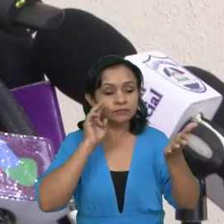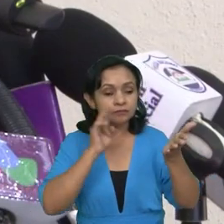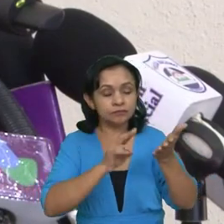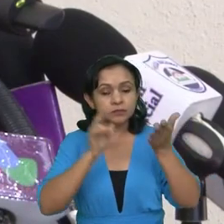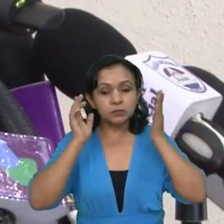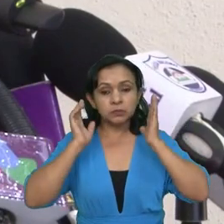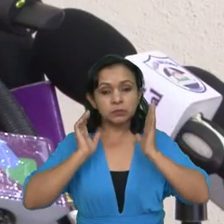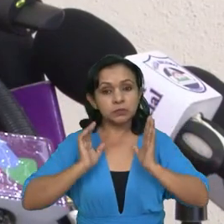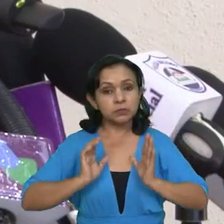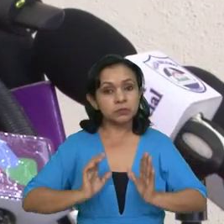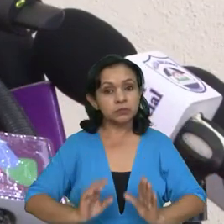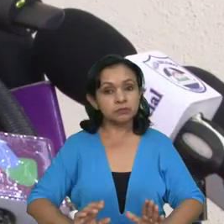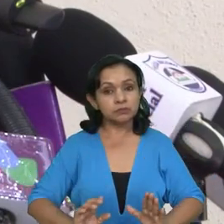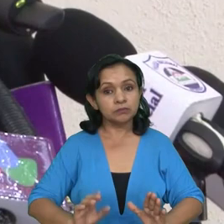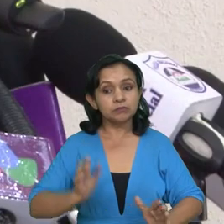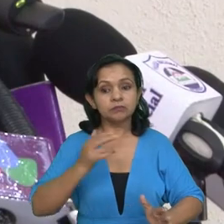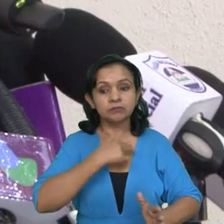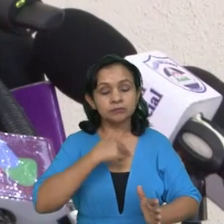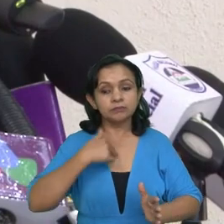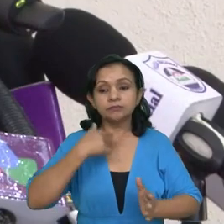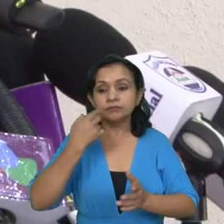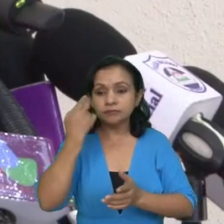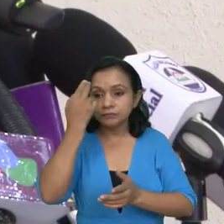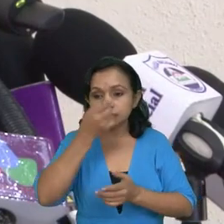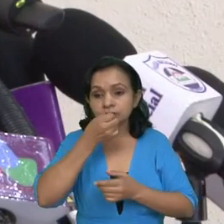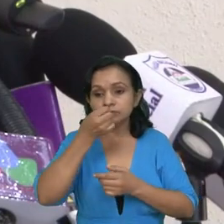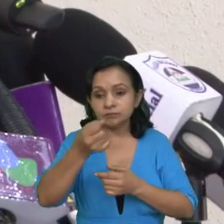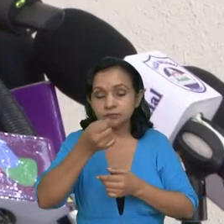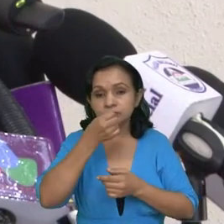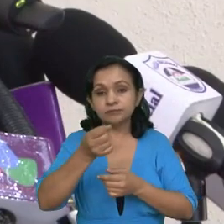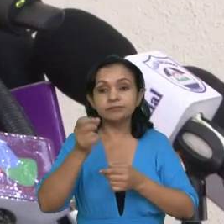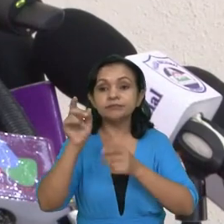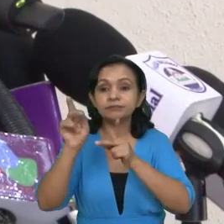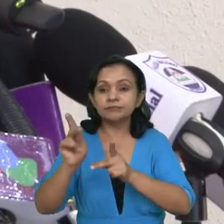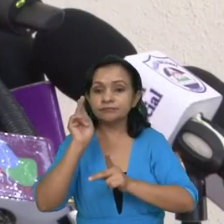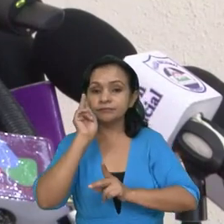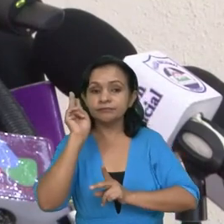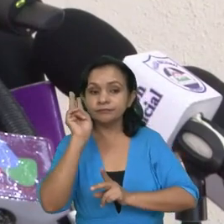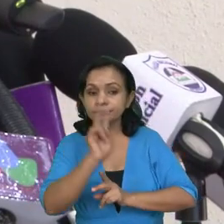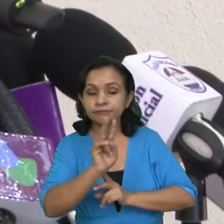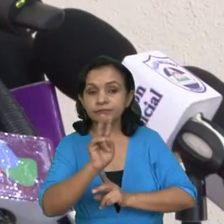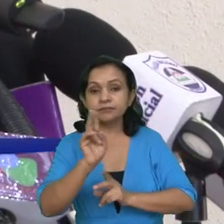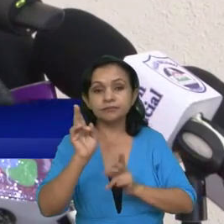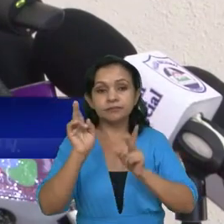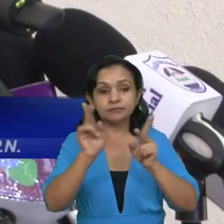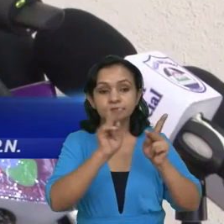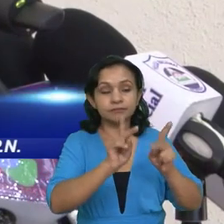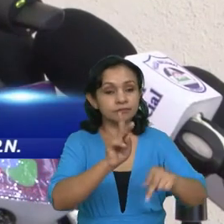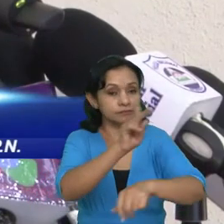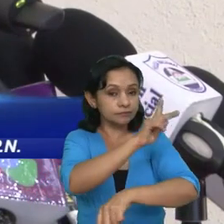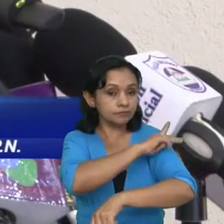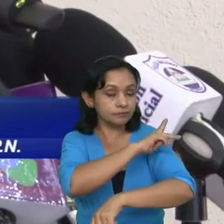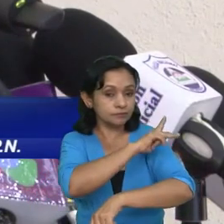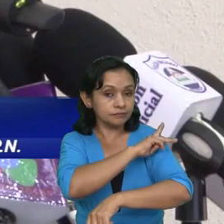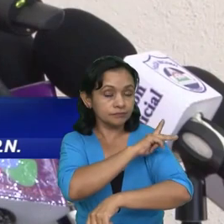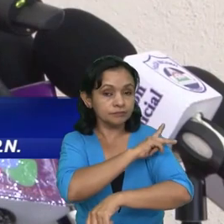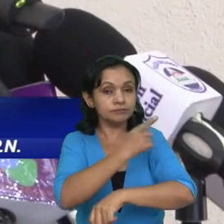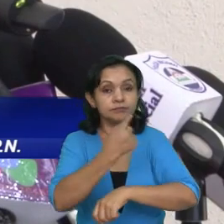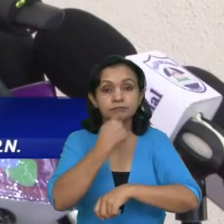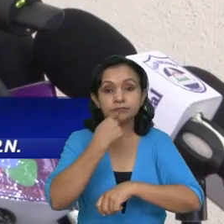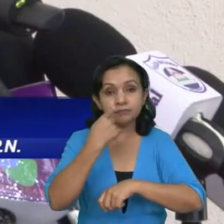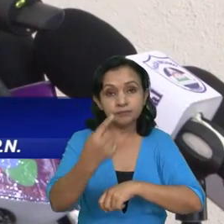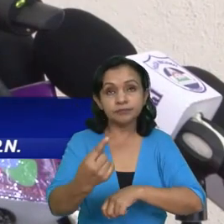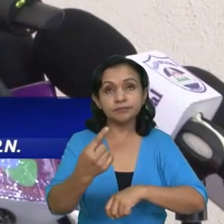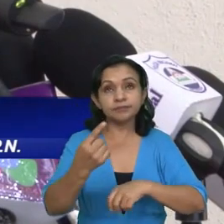corporales y procedió a la entrevista de testigos en estas entrevistas a la policía nacional los testigos refieren